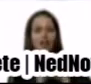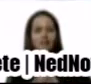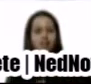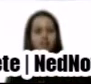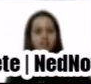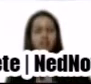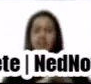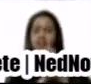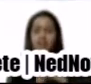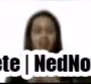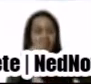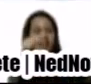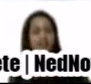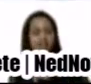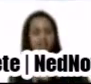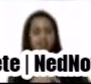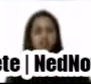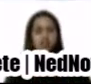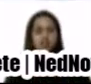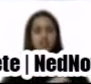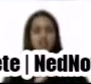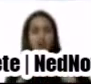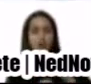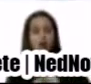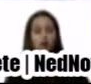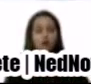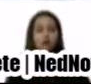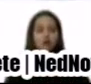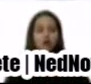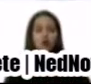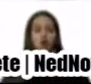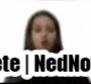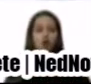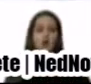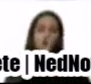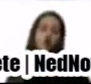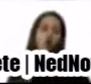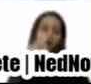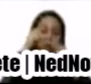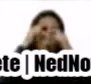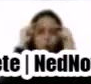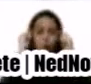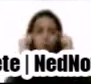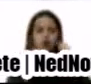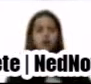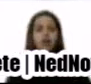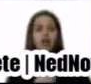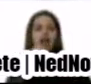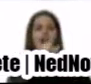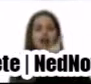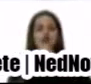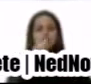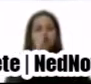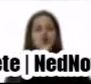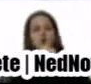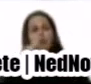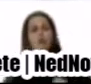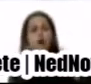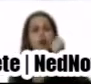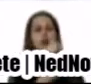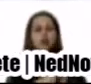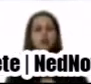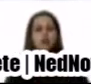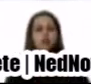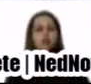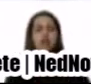forzado al exilio de tantos venezolanos. Debemos defender las prerrogativas de la Asamblea Nacional, última instancia democrática